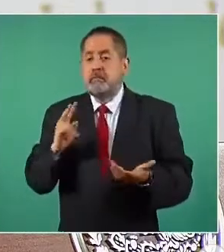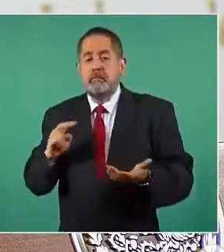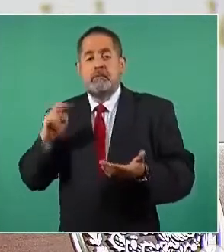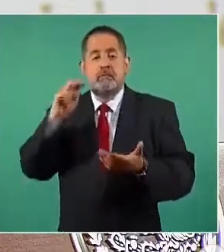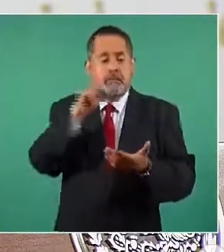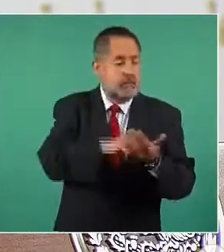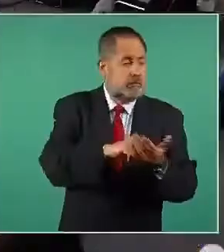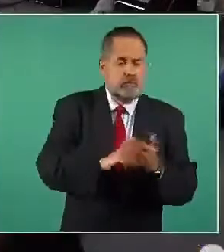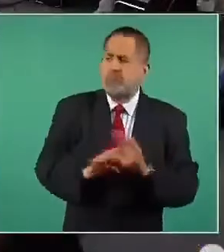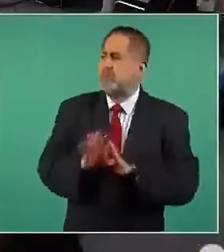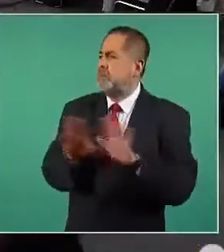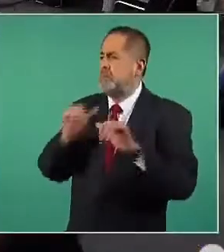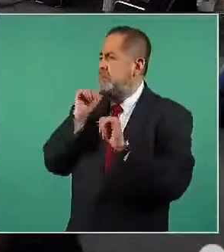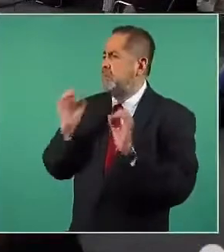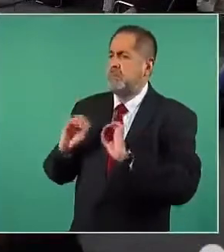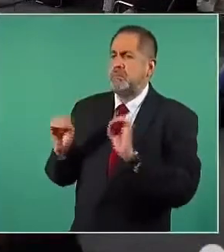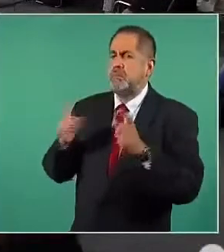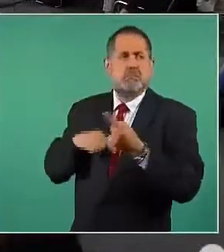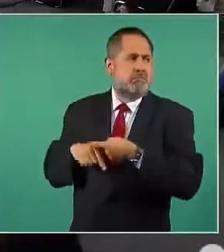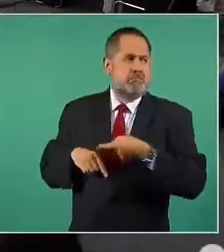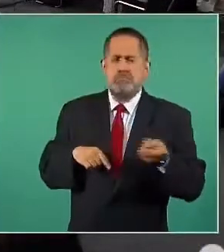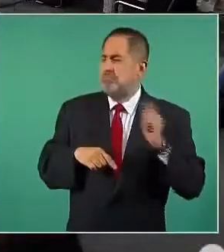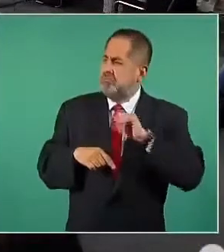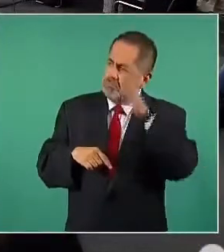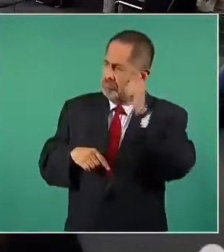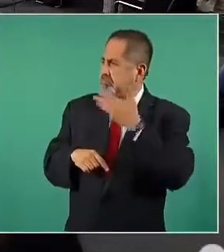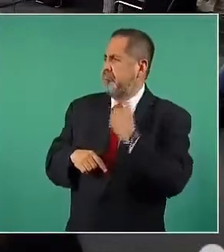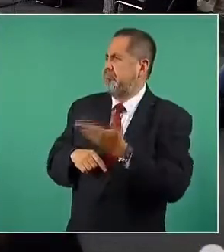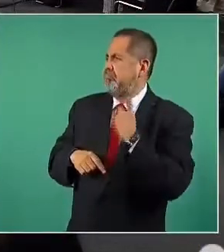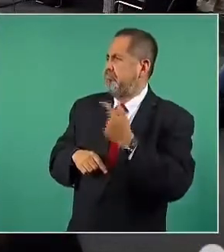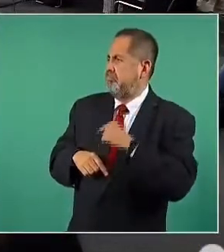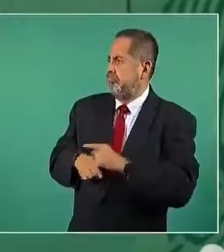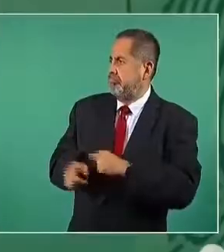dicen, no hay ningún problema, todos estamos de acuerdo.